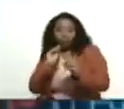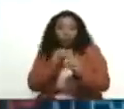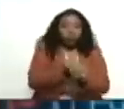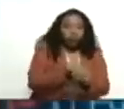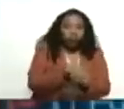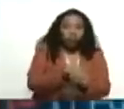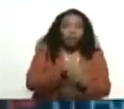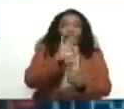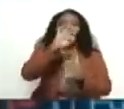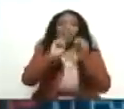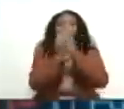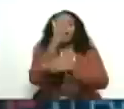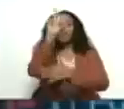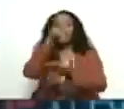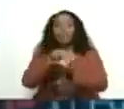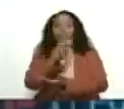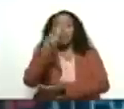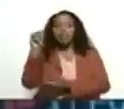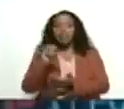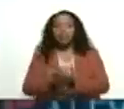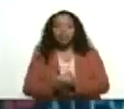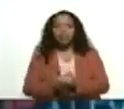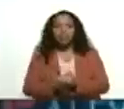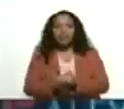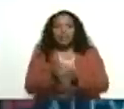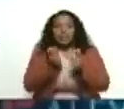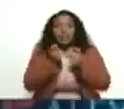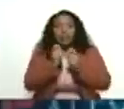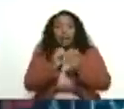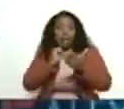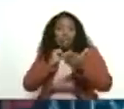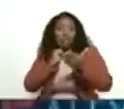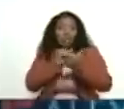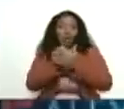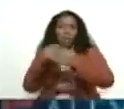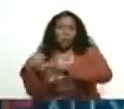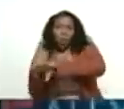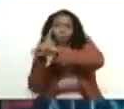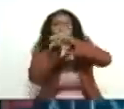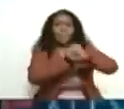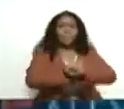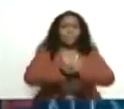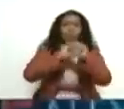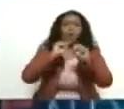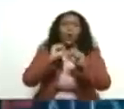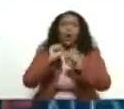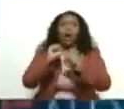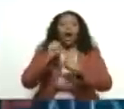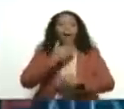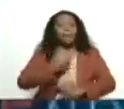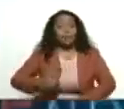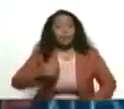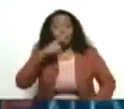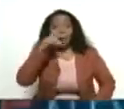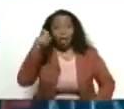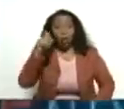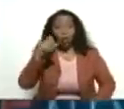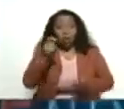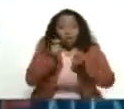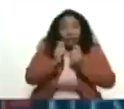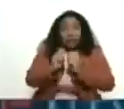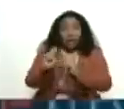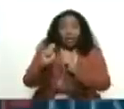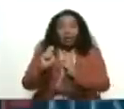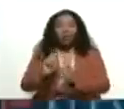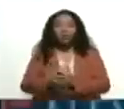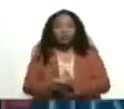del 3 de mayo de 2020, el intento de asesinato con drones al presidente constitucional de esta república, Nicolás